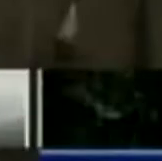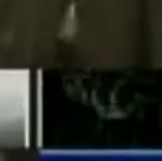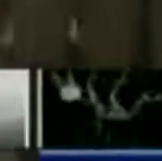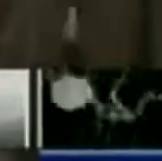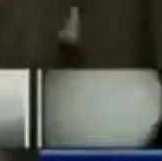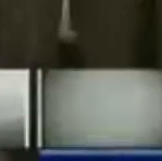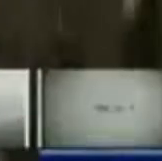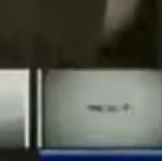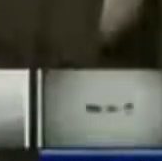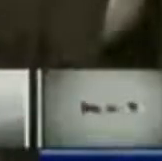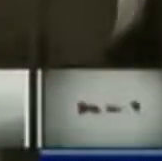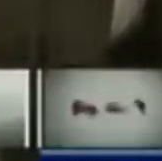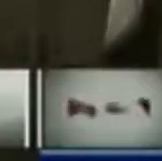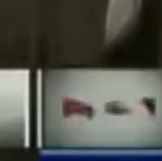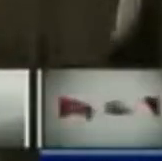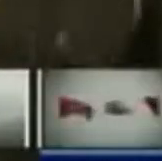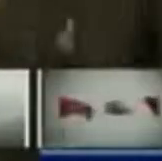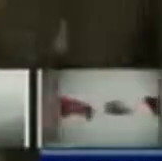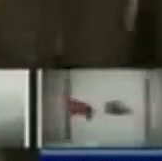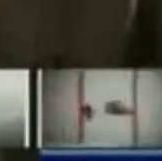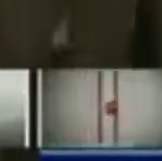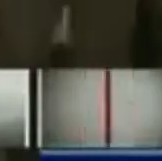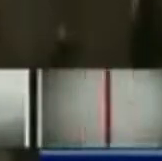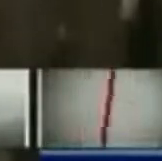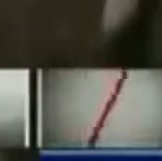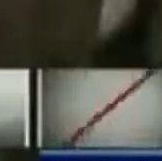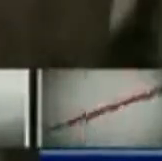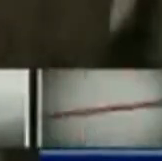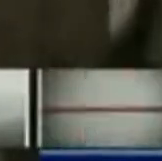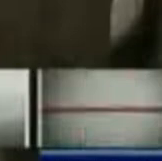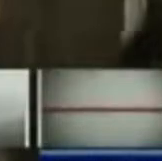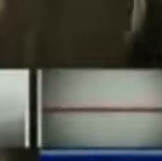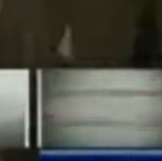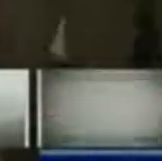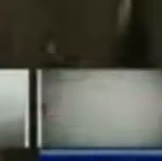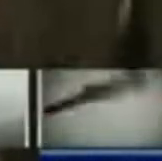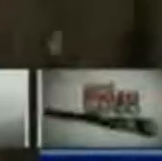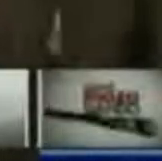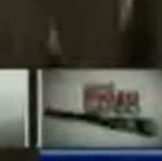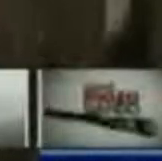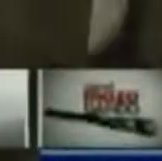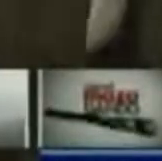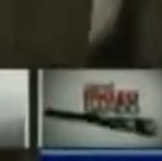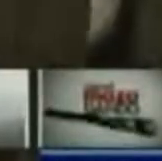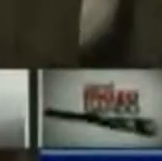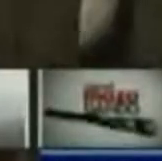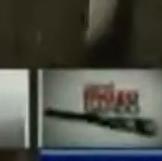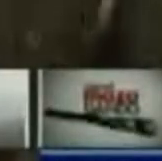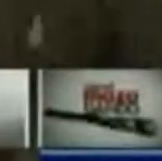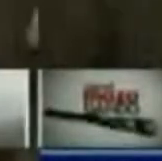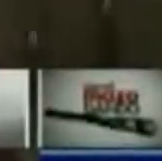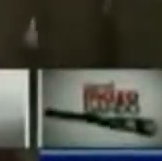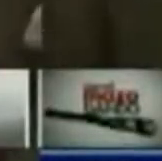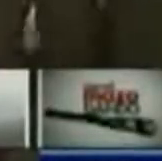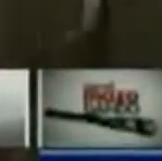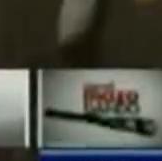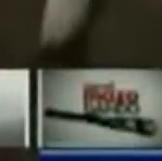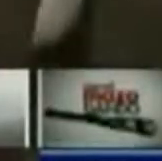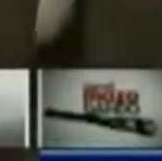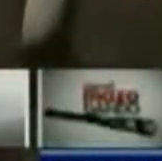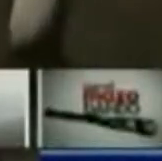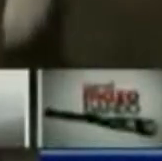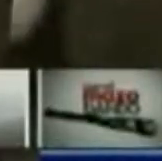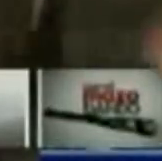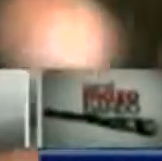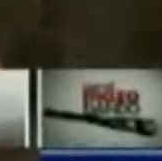la pura verdad lo quiero tanto lo arrullo con infinita humildad Ese rato tan querido